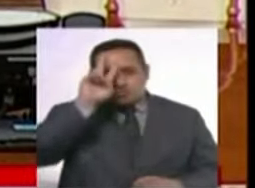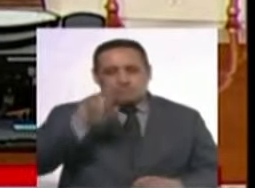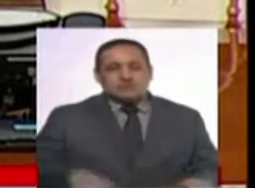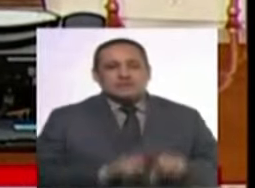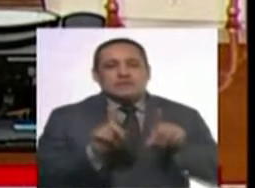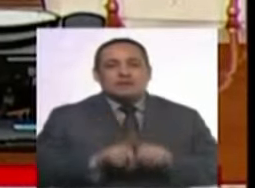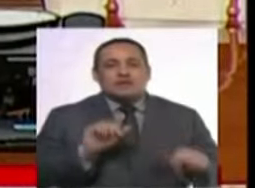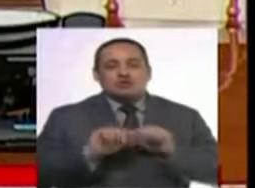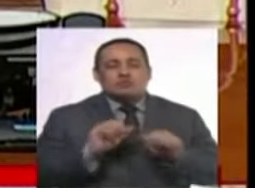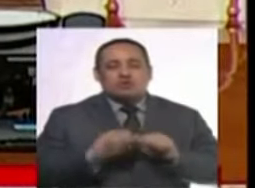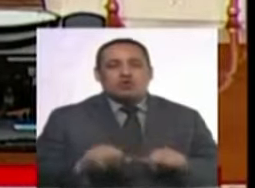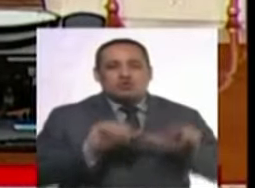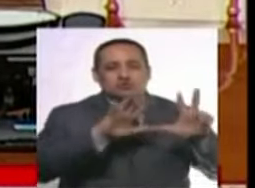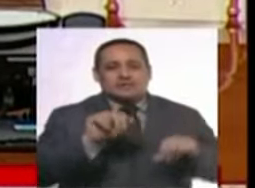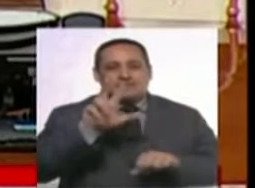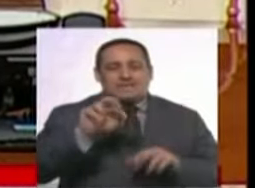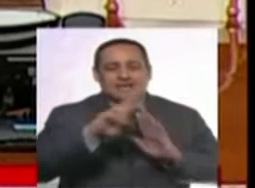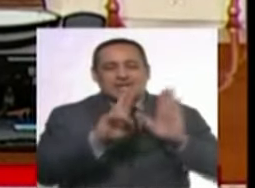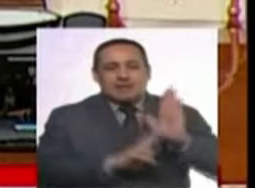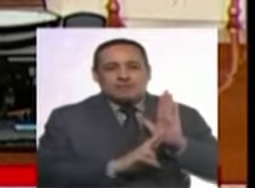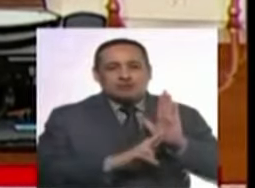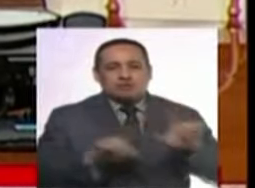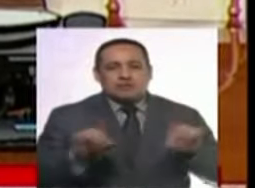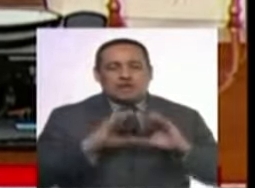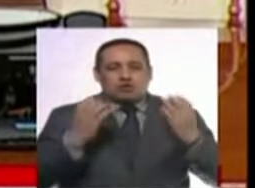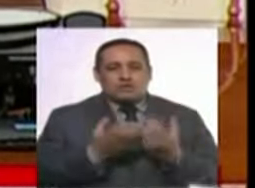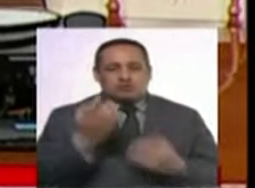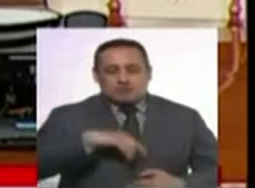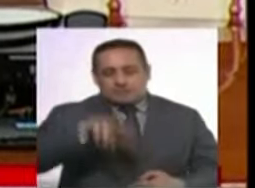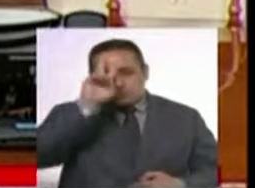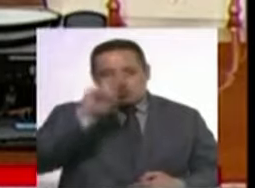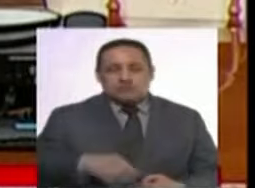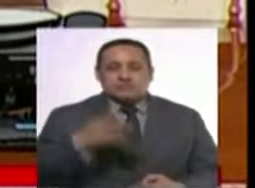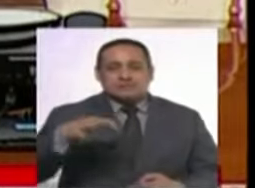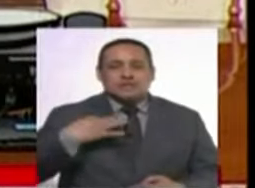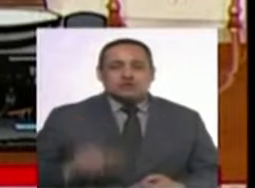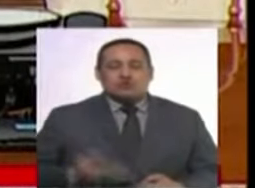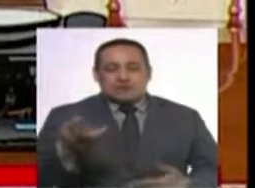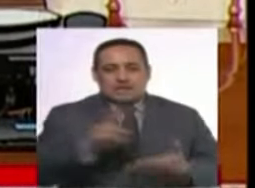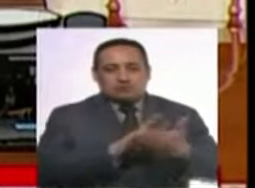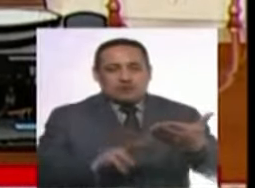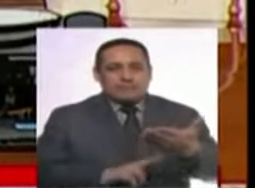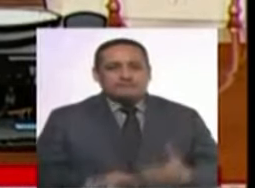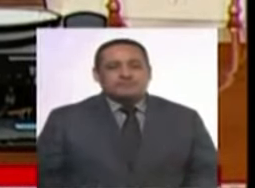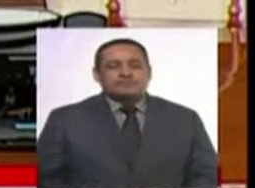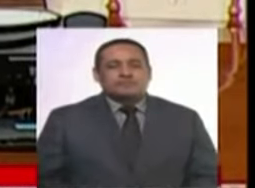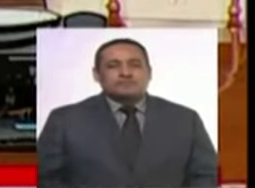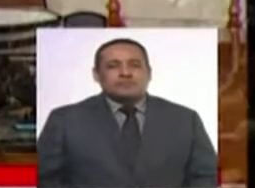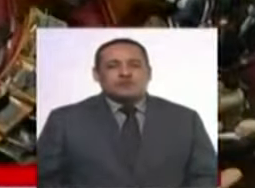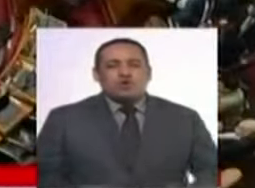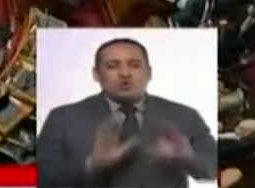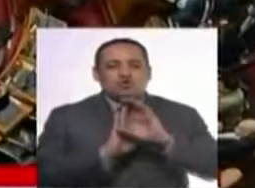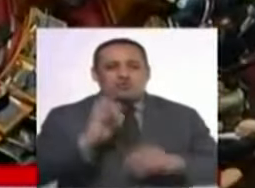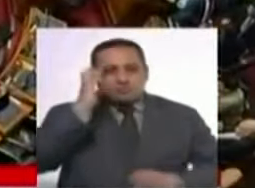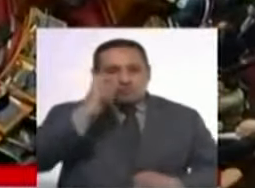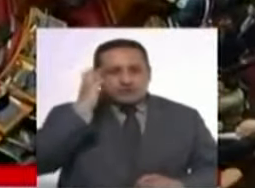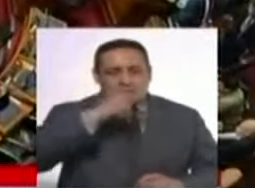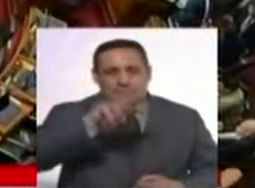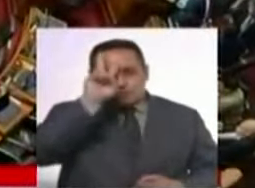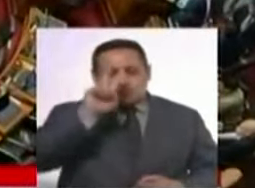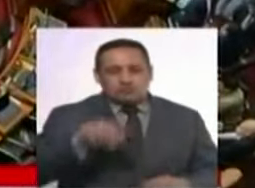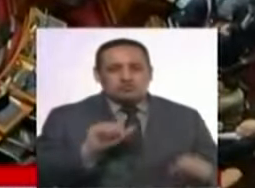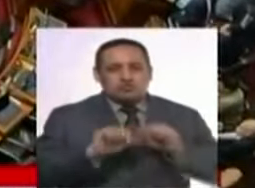y el artículo 83 del reglamento del Congreso de la República señor relator de lectura constitución política del